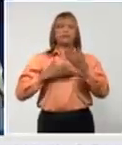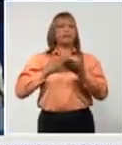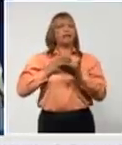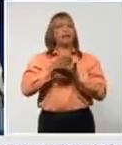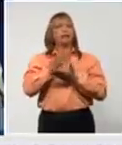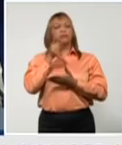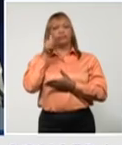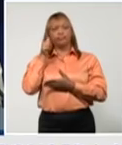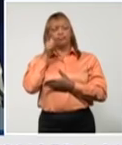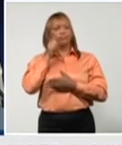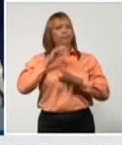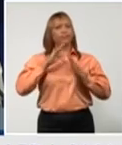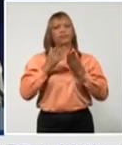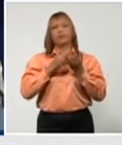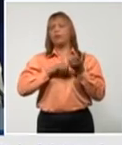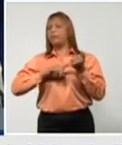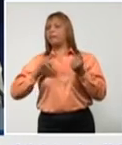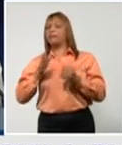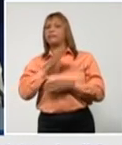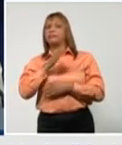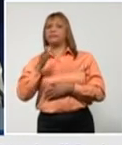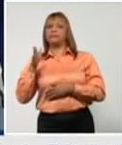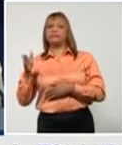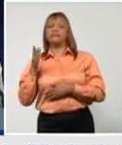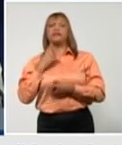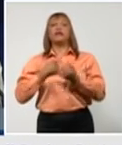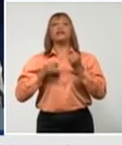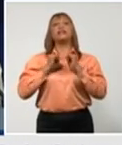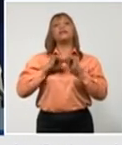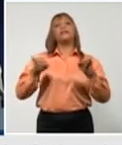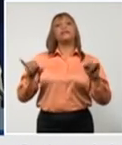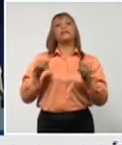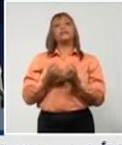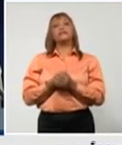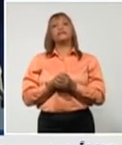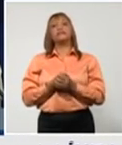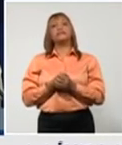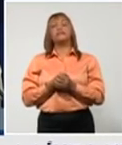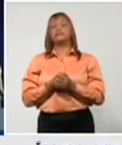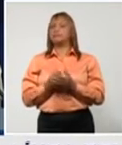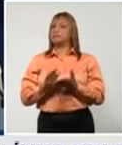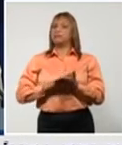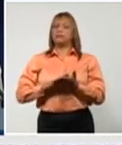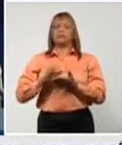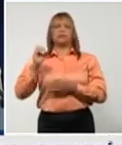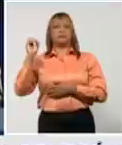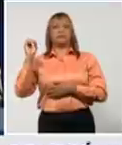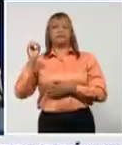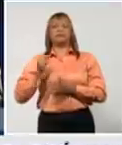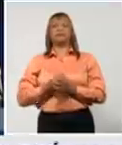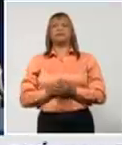todas nuestras provincias, independientemente de que no presenten casos confirmados.